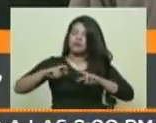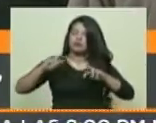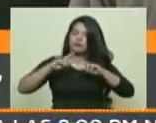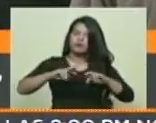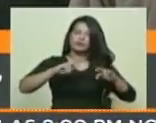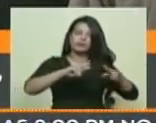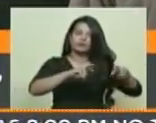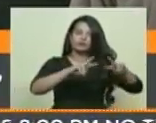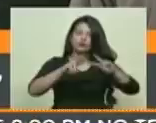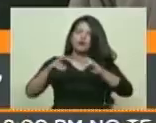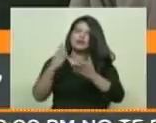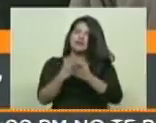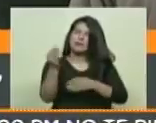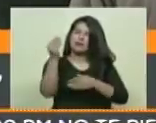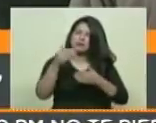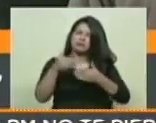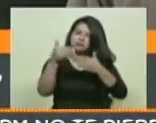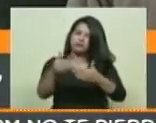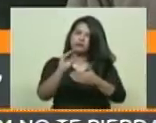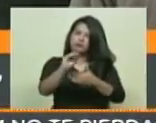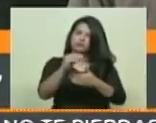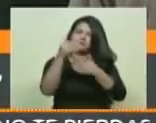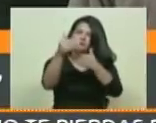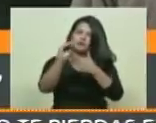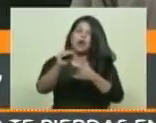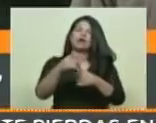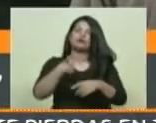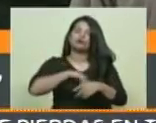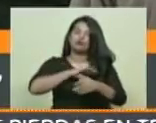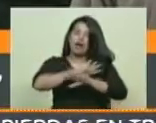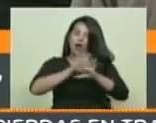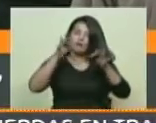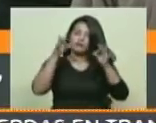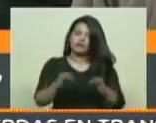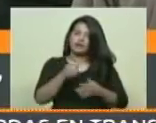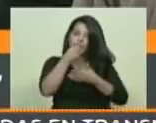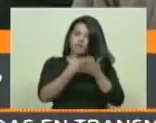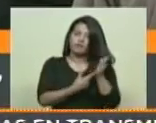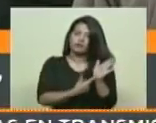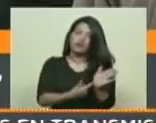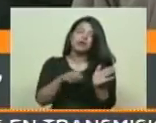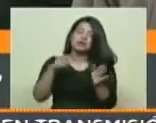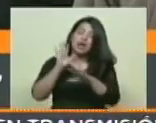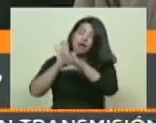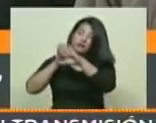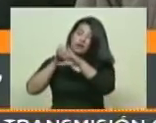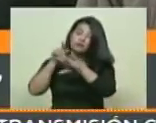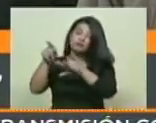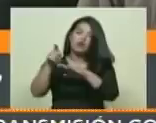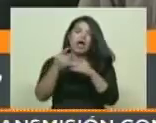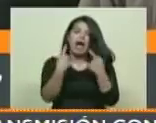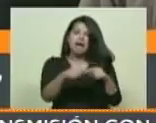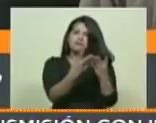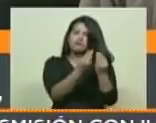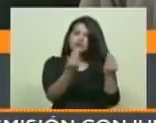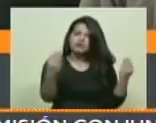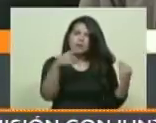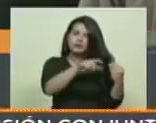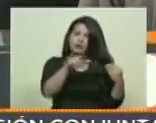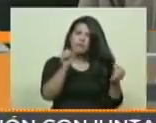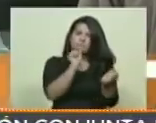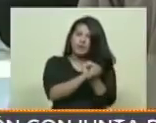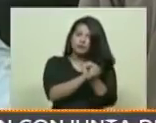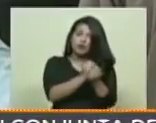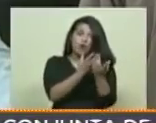periódicamente informábamos a los medios de comunicación. Como ustedes bien saben, hemos recomendado que un número significativo de personas